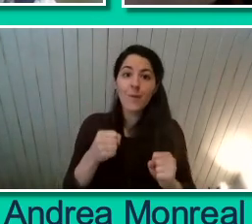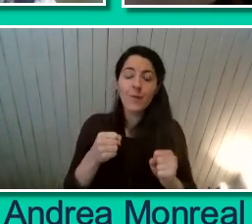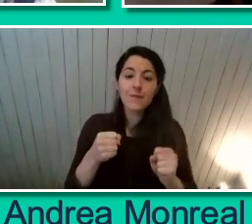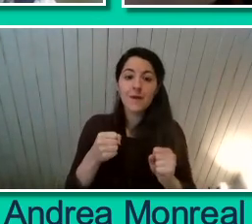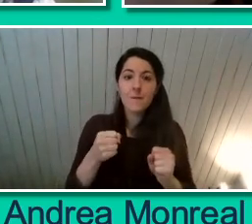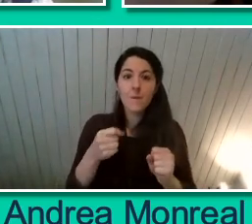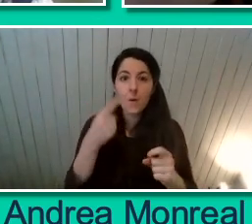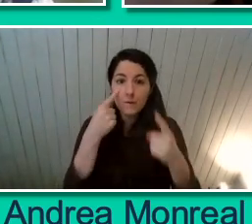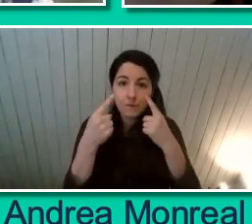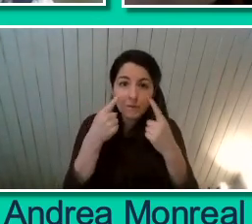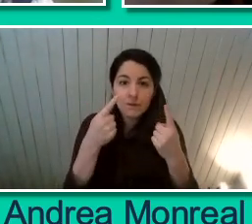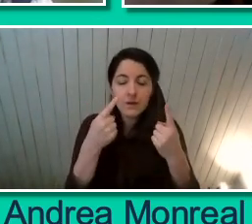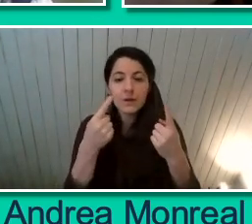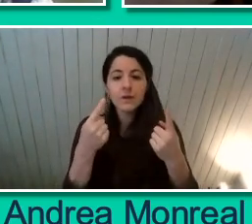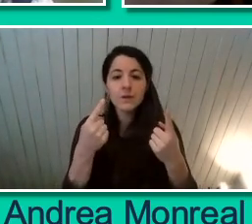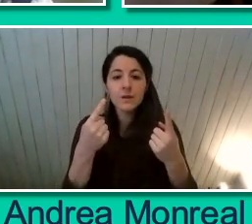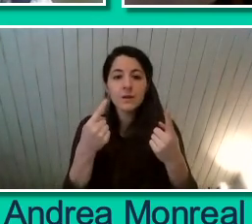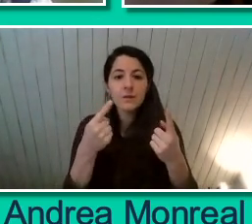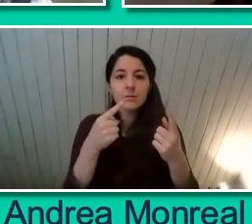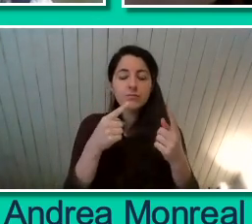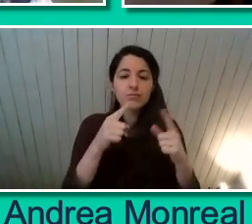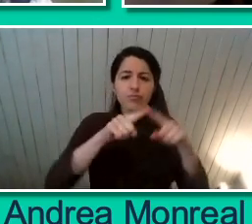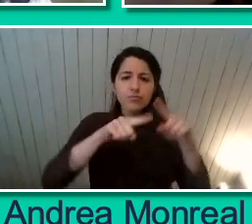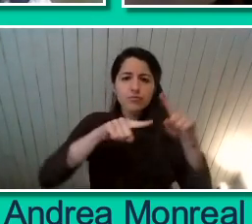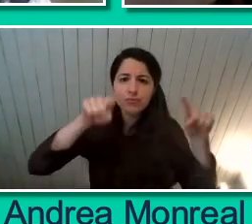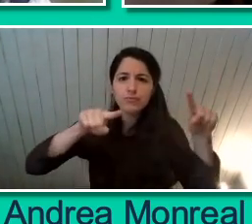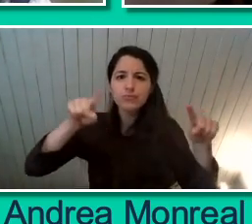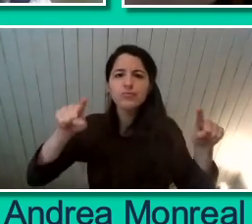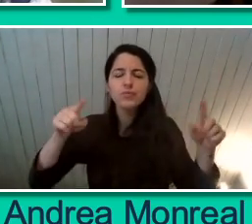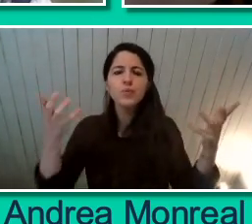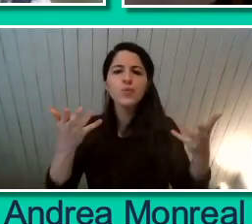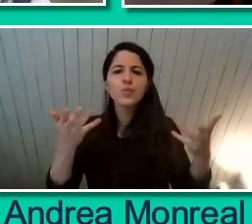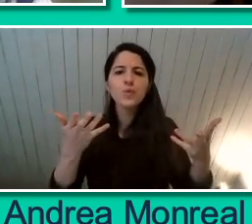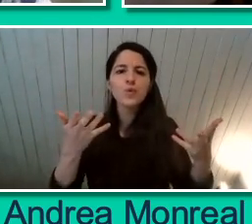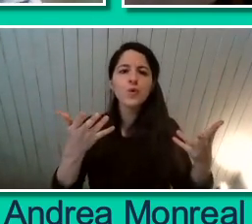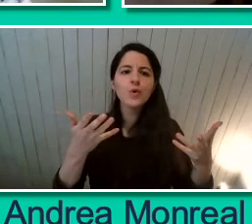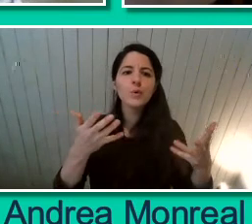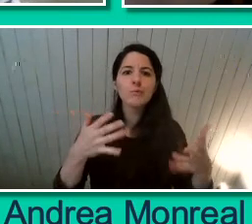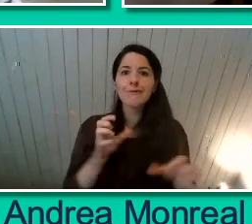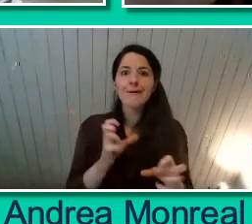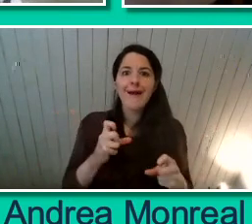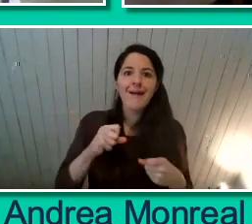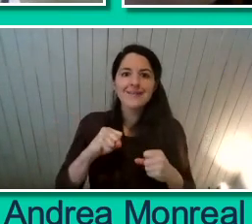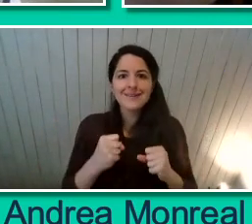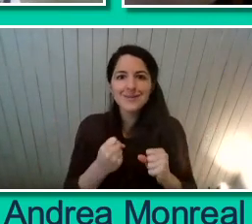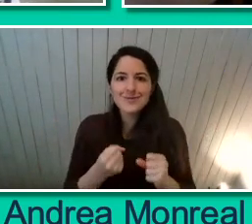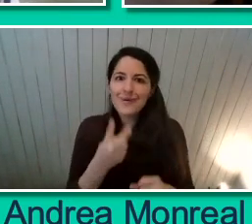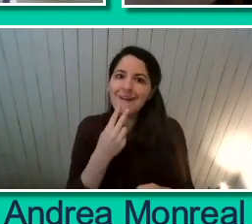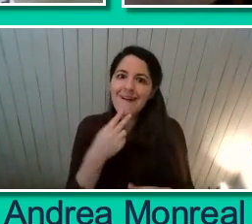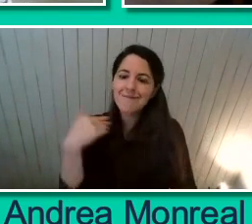regulando bajo diferentes estresores de la vida que, ¿cierto?, se nos van